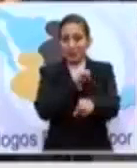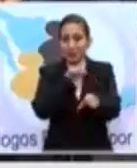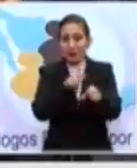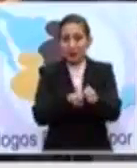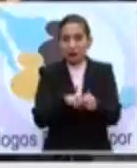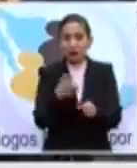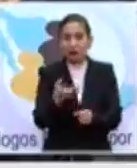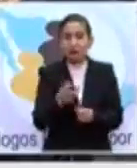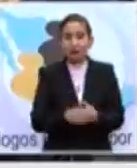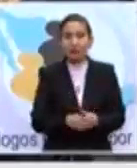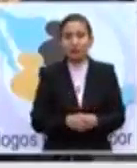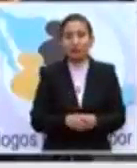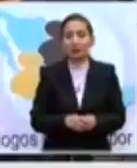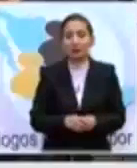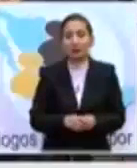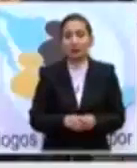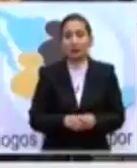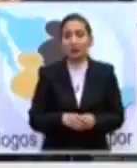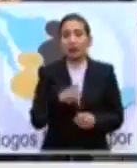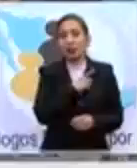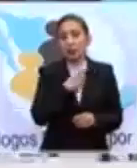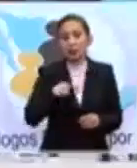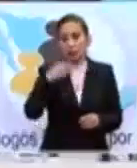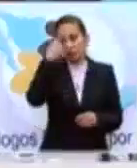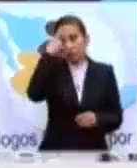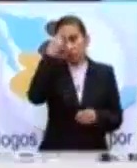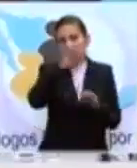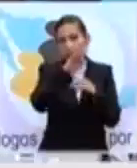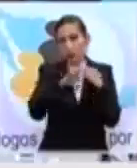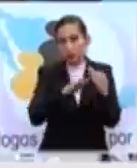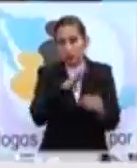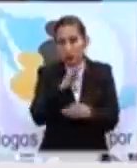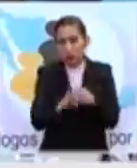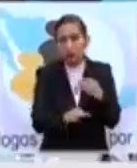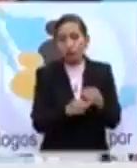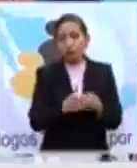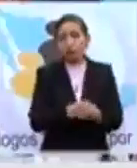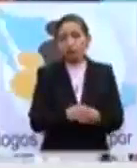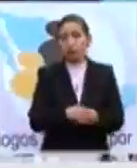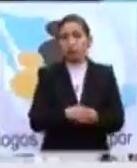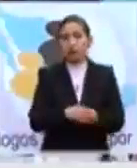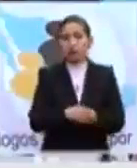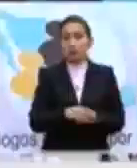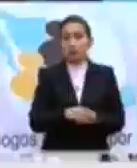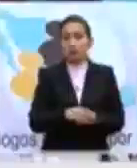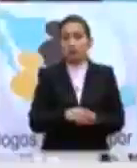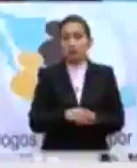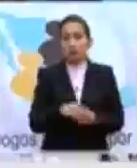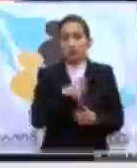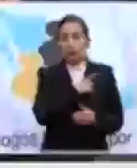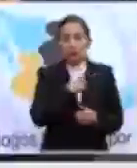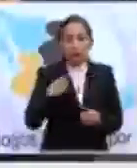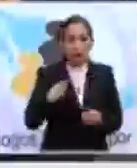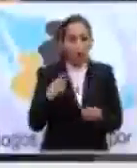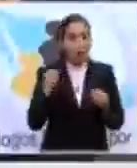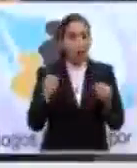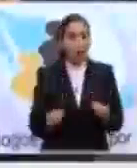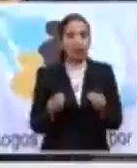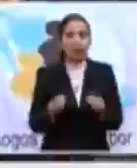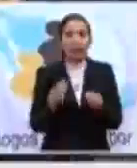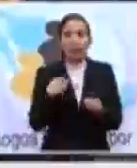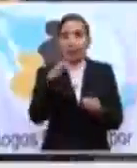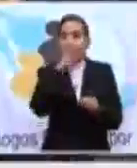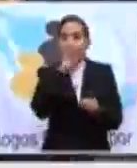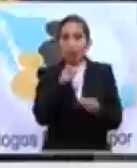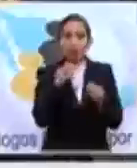exclusivamente con esto, y que tenemos que estar conscientes todos de que así tiene que ser. Se tiene que mejorar en muchos aspectos. Se tiene